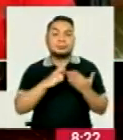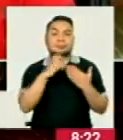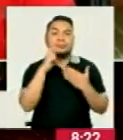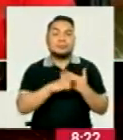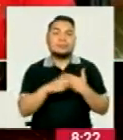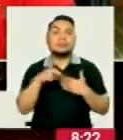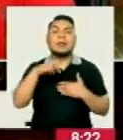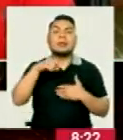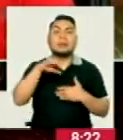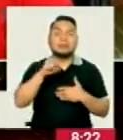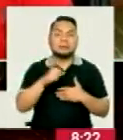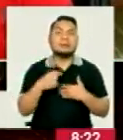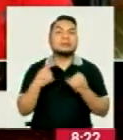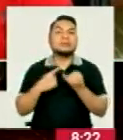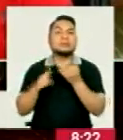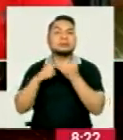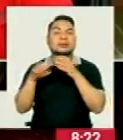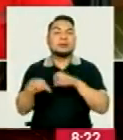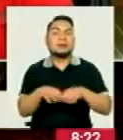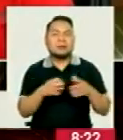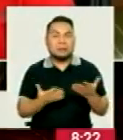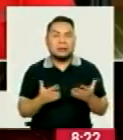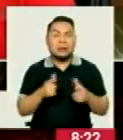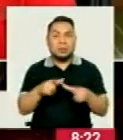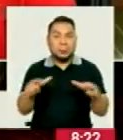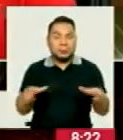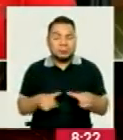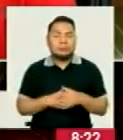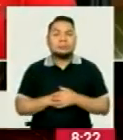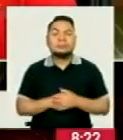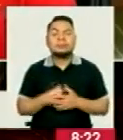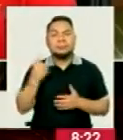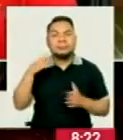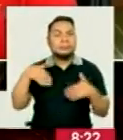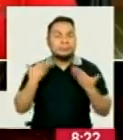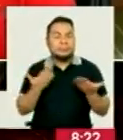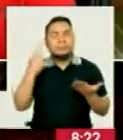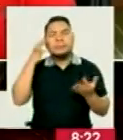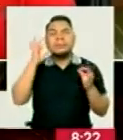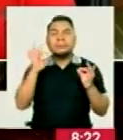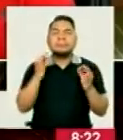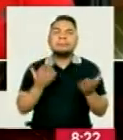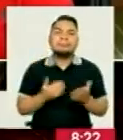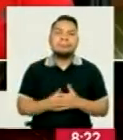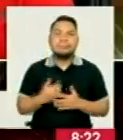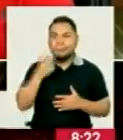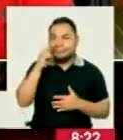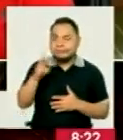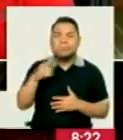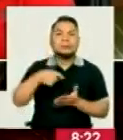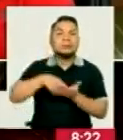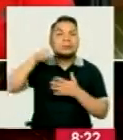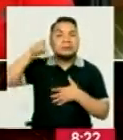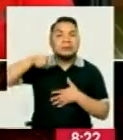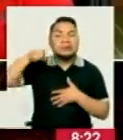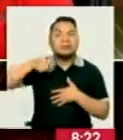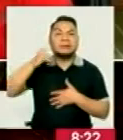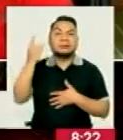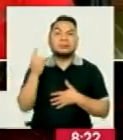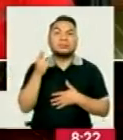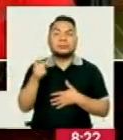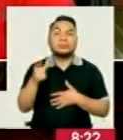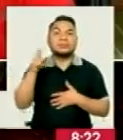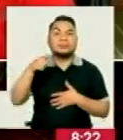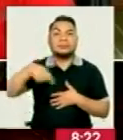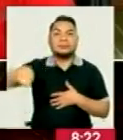que realizan diferentes tipos de actividades en la zona para poder justamente ver la demanda que requiere en